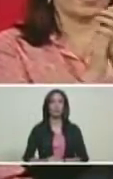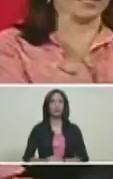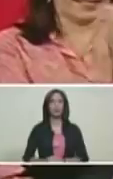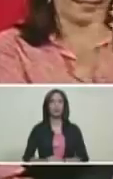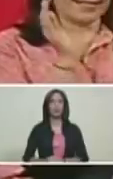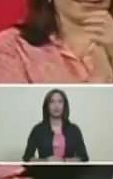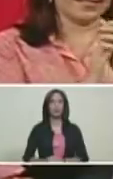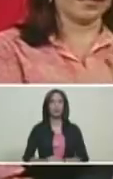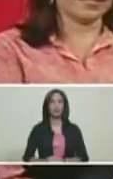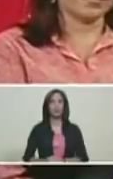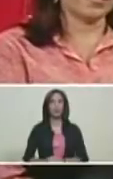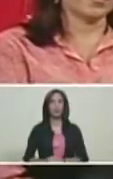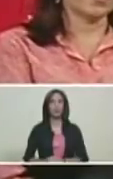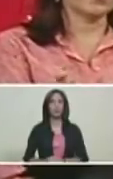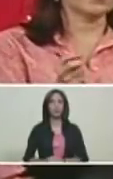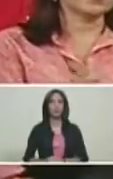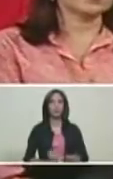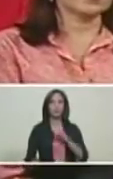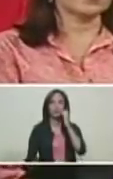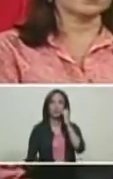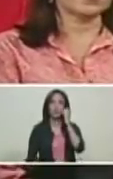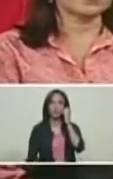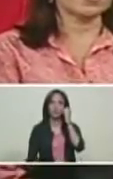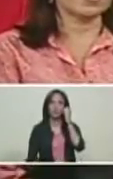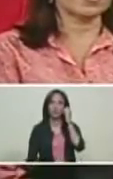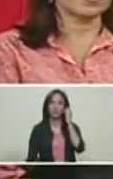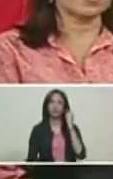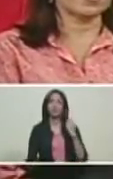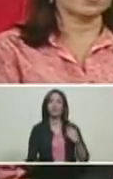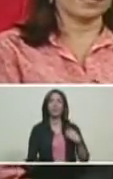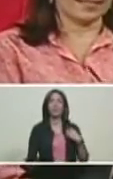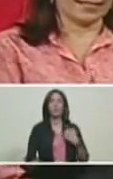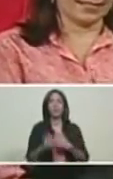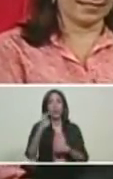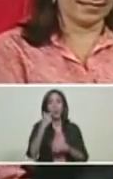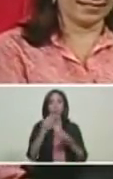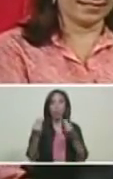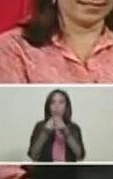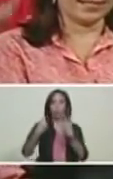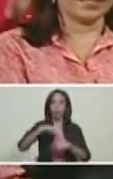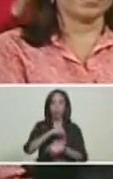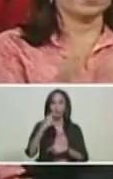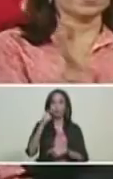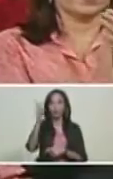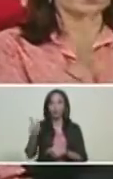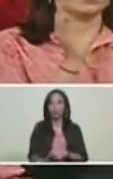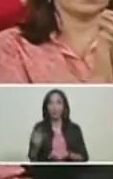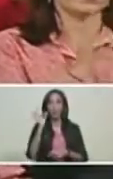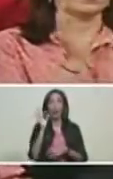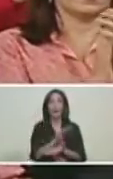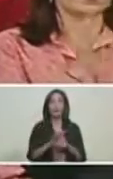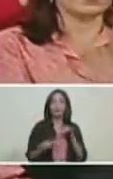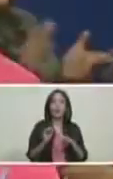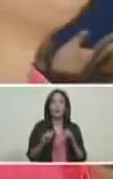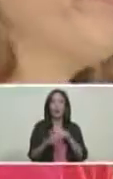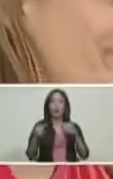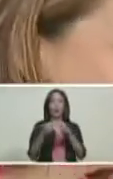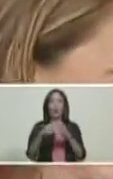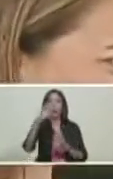Se encuentra también con nosotros María Rosa Jiménez, secretaria ejecutiva del movimiento Somos